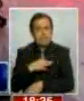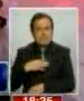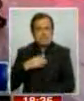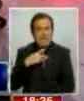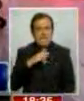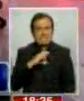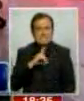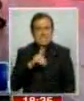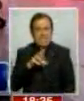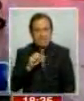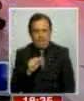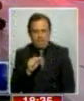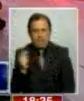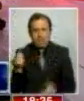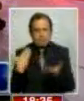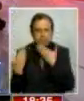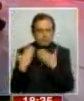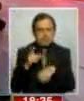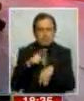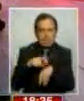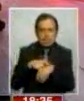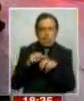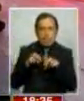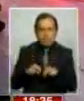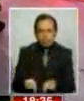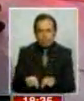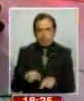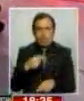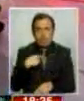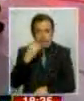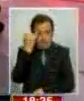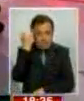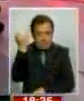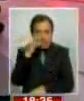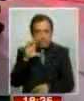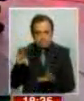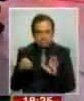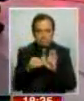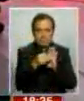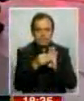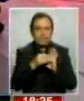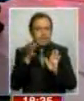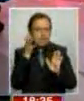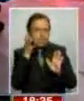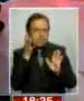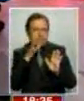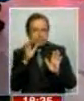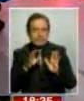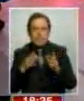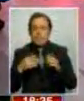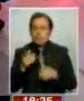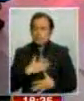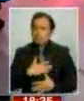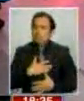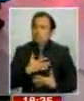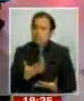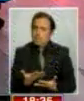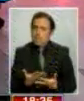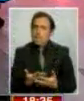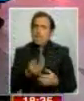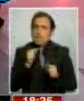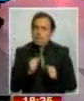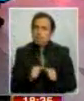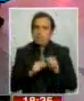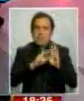Hacienda en términos de poder buscar los tiempos y oportunidades para que nuestras ideas sean incorporadas, escuchadas y con disposición también a